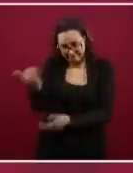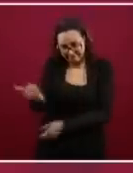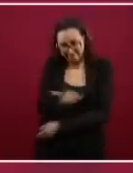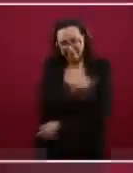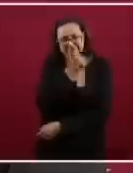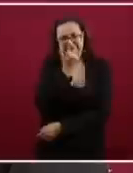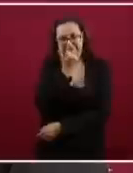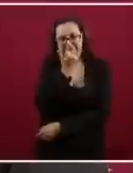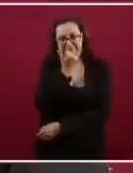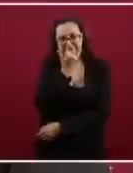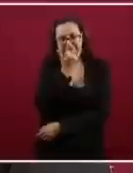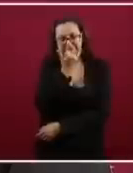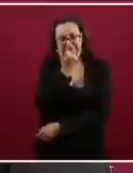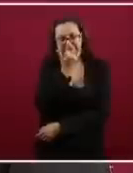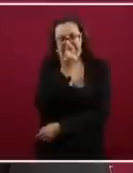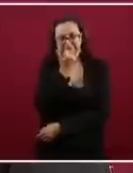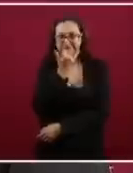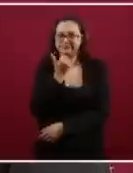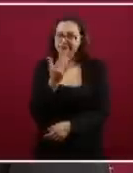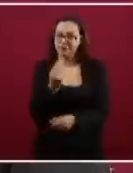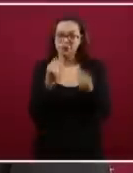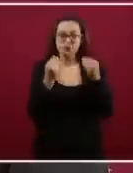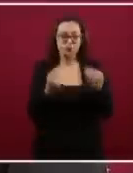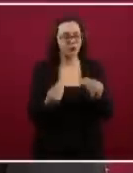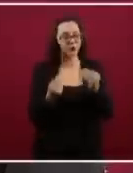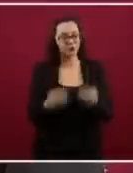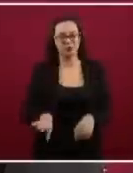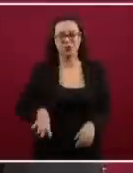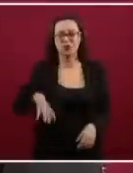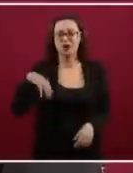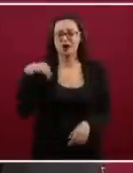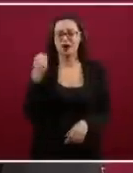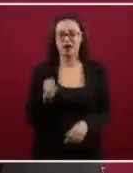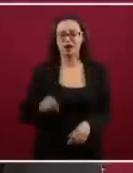por los abusos que se cometieron